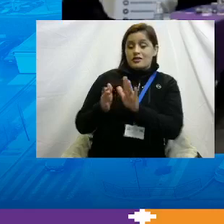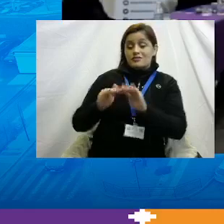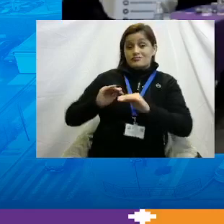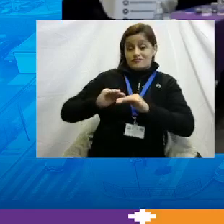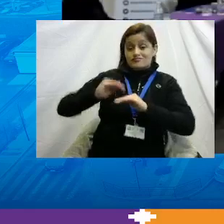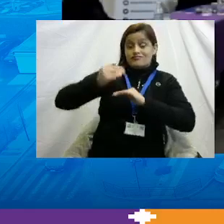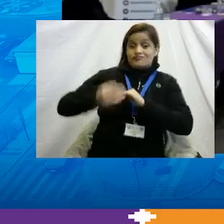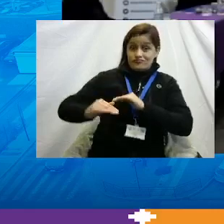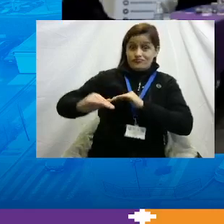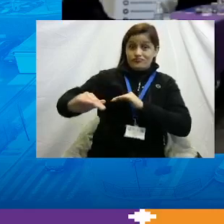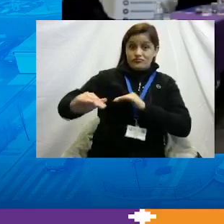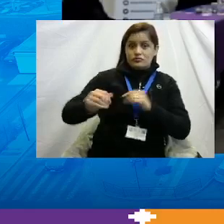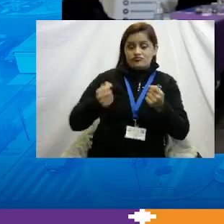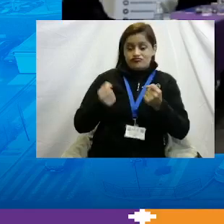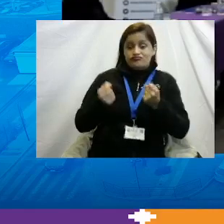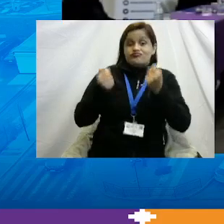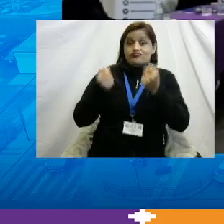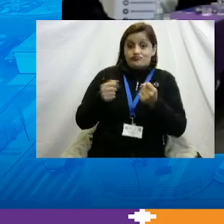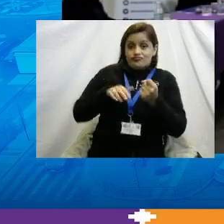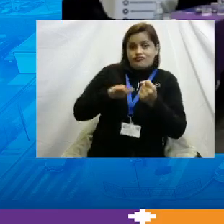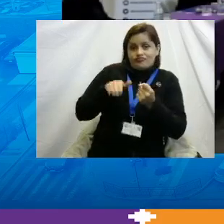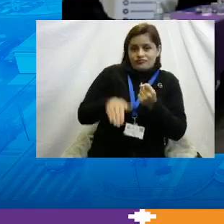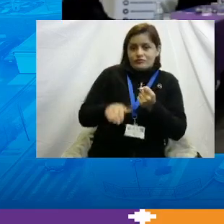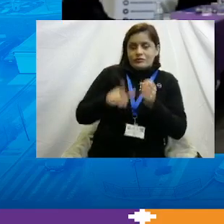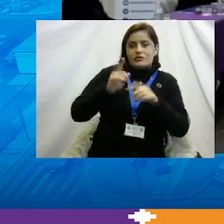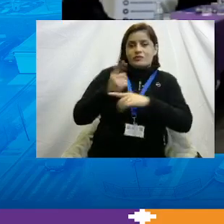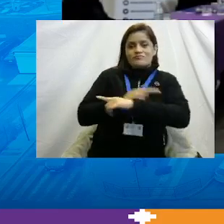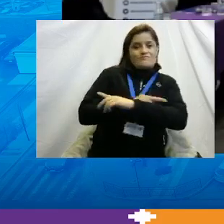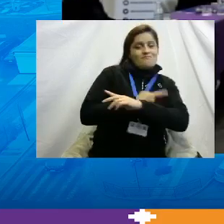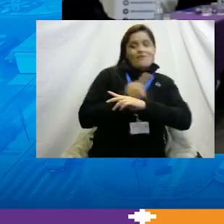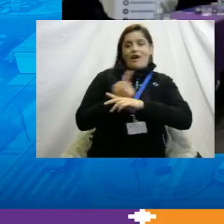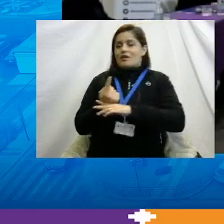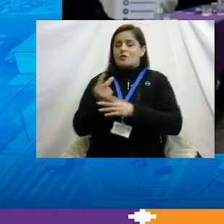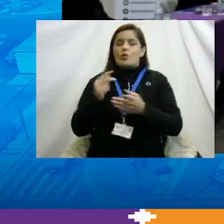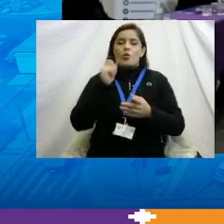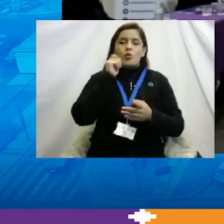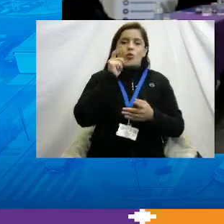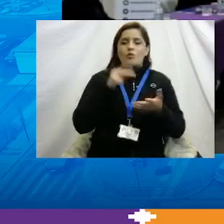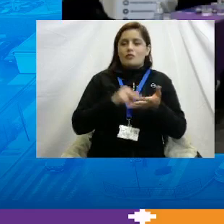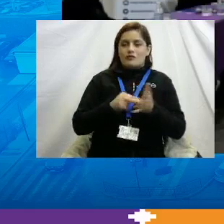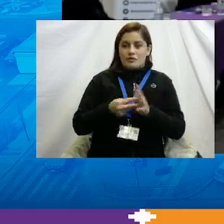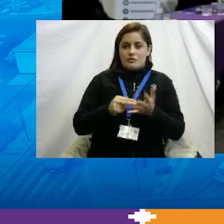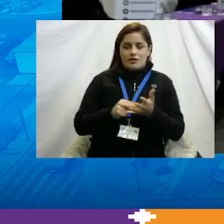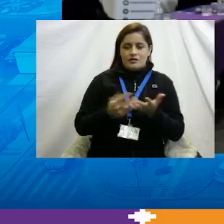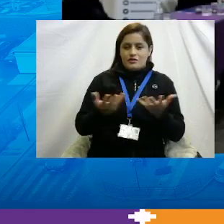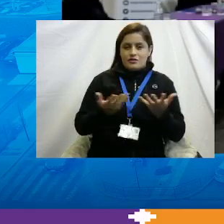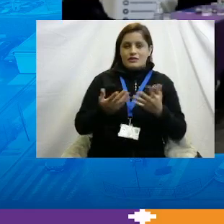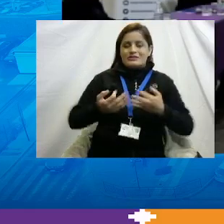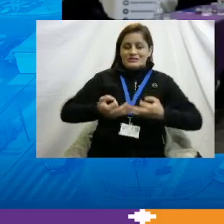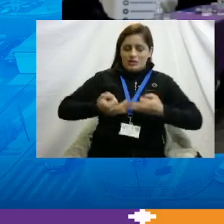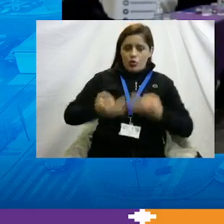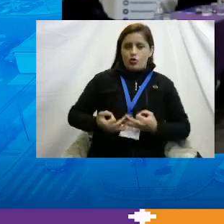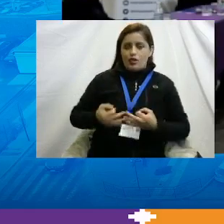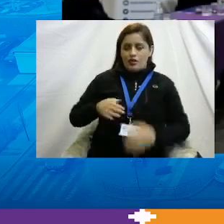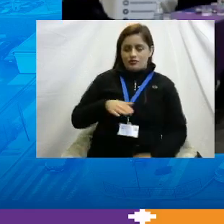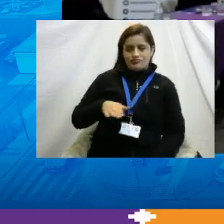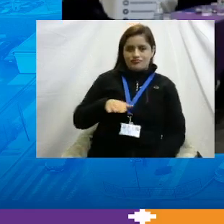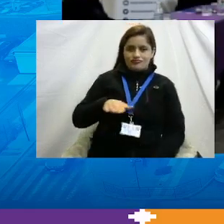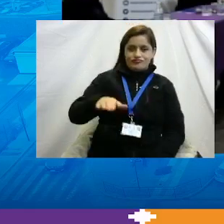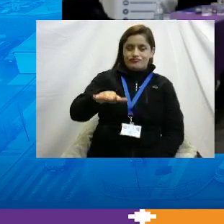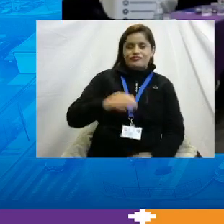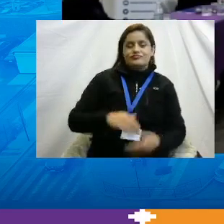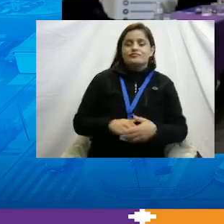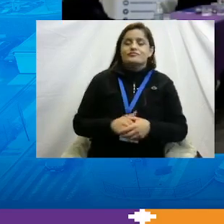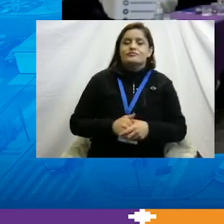son una solución temporal, el problema principal radica en la seguridad vial y en la convivencia vial.